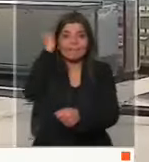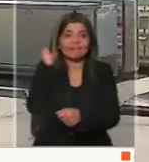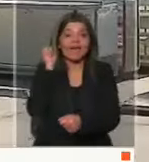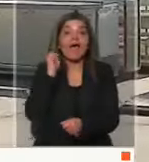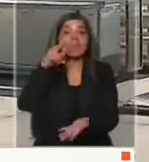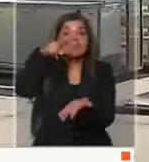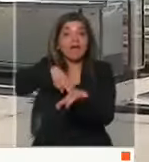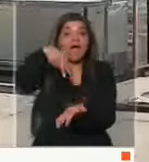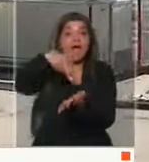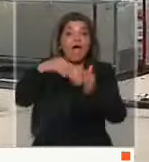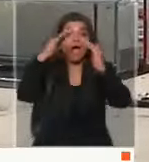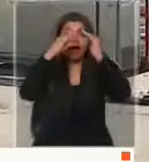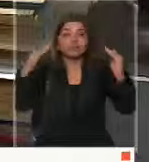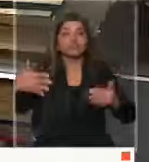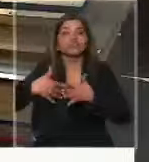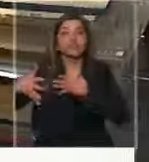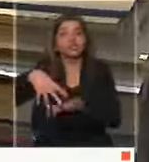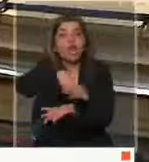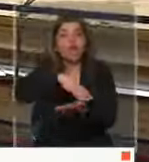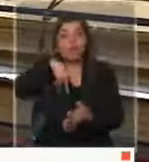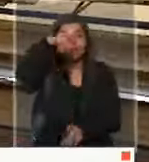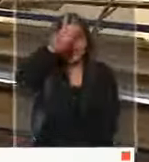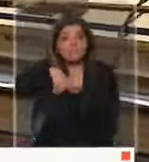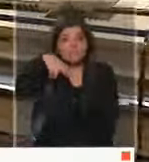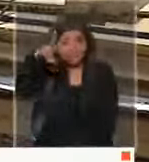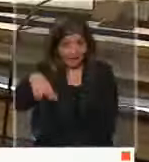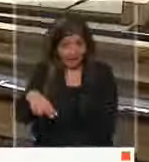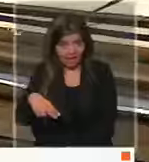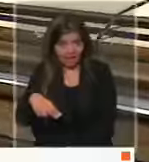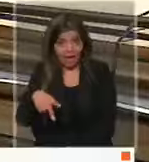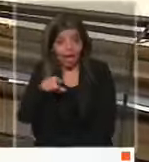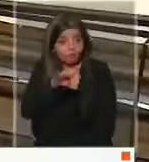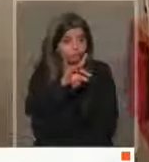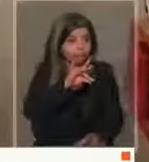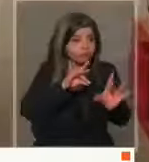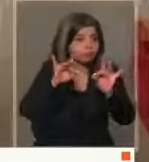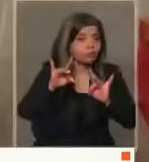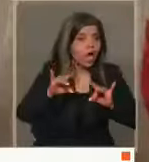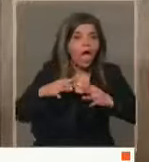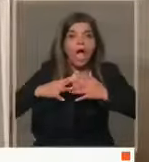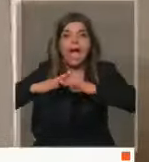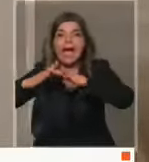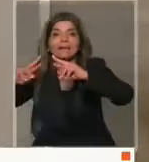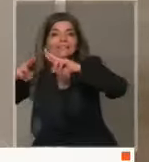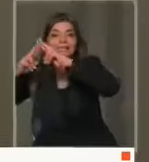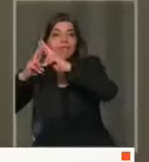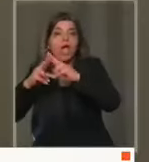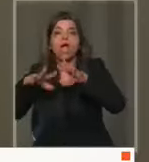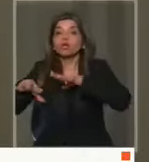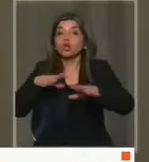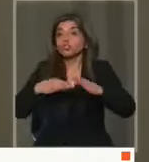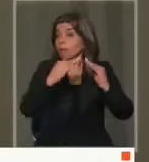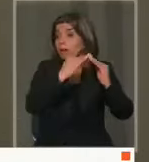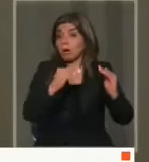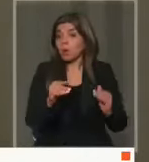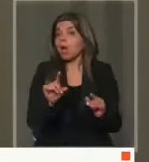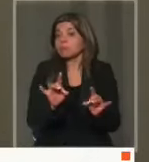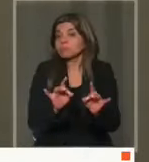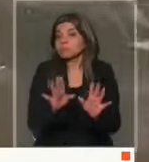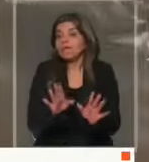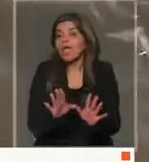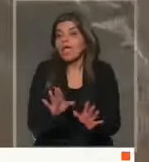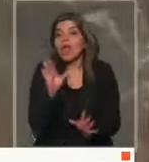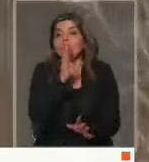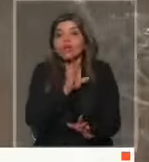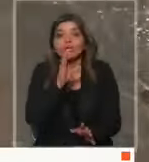en este galpón ubicado en la comuna de La Pintana. Te podrán encontrar desde materiales de construcción hasta artículos para el hogar, precisamente lo que